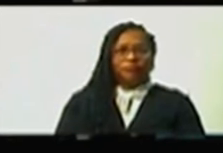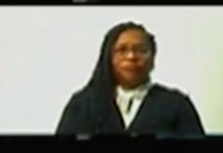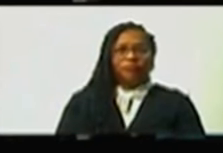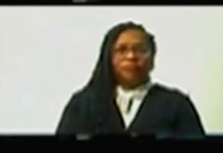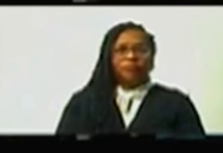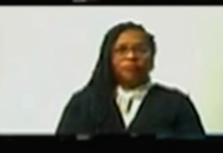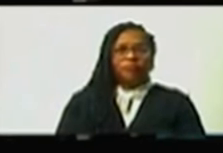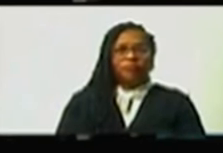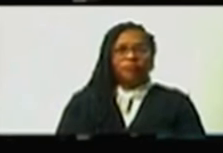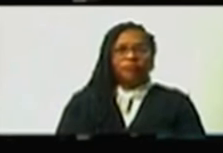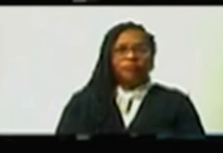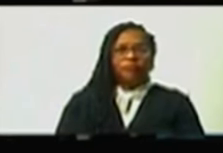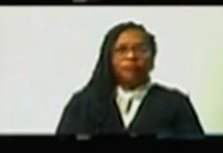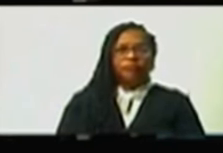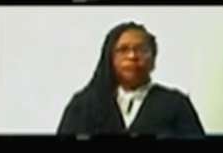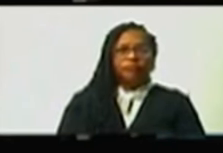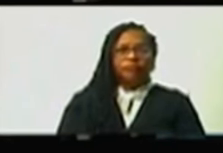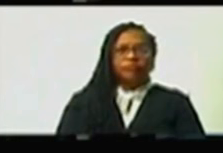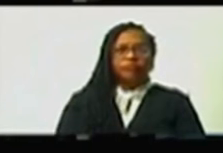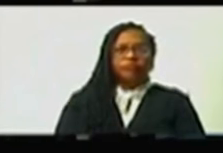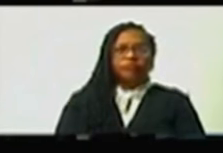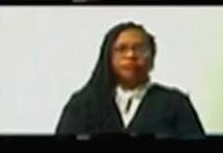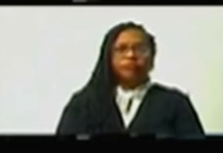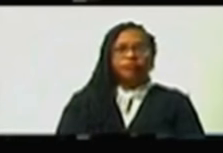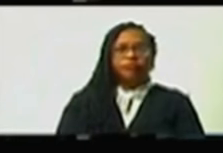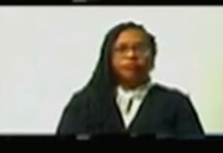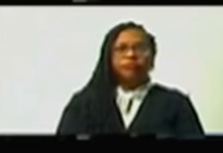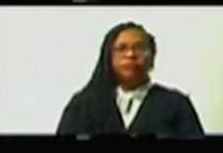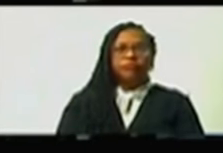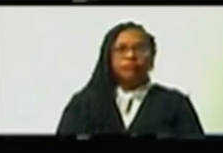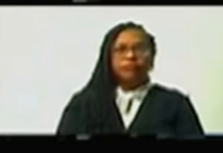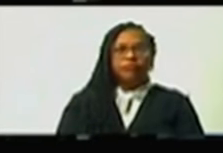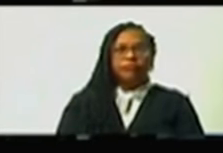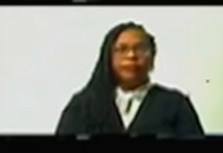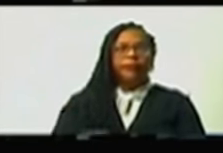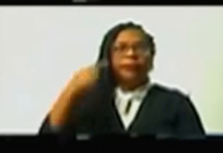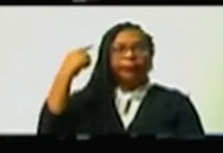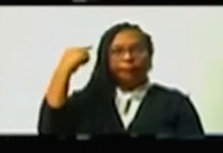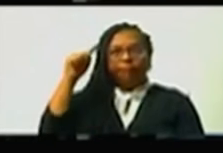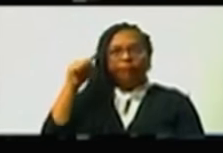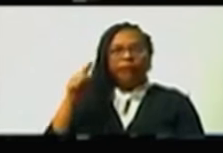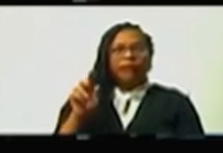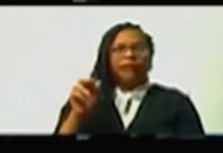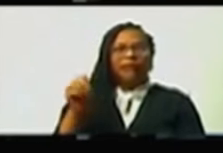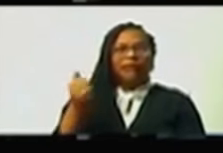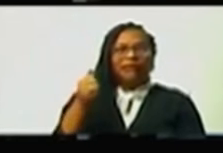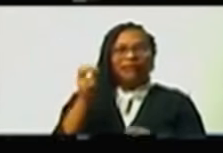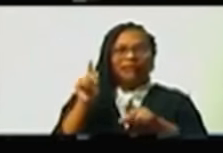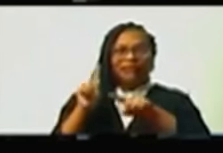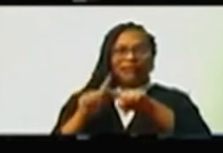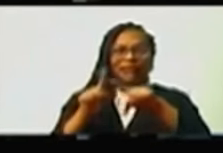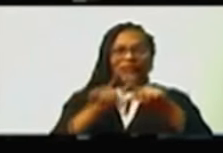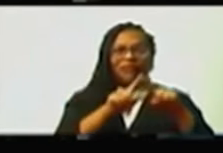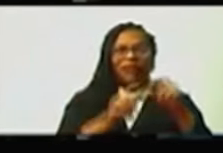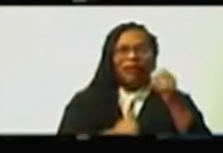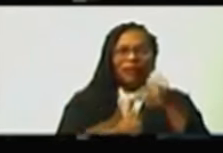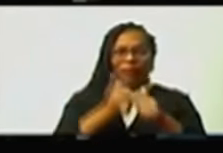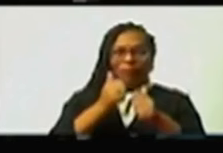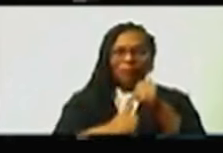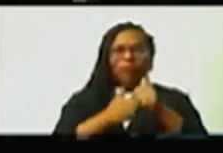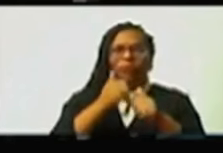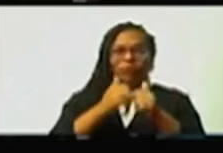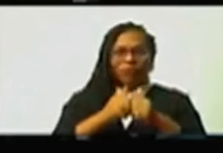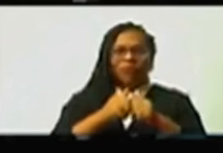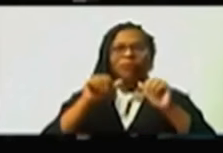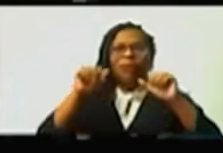los entes políticos y sociales para que entonces podamos dar respuesta a cada una de esas problemáticas. Gracias, presidente, y